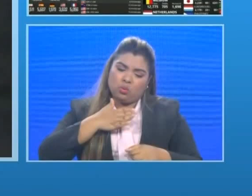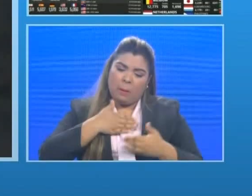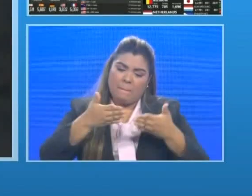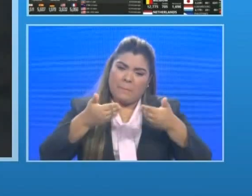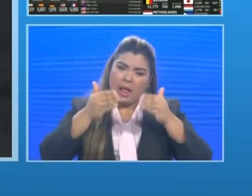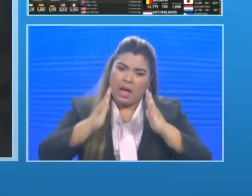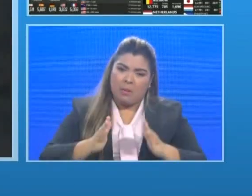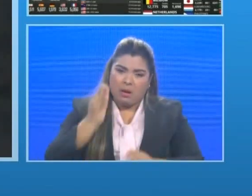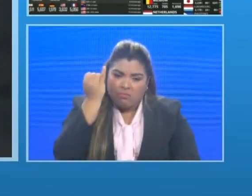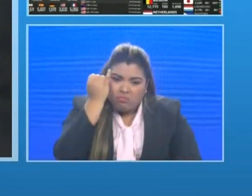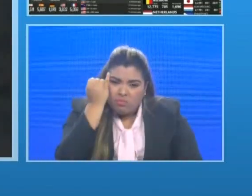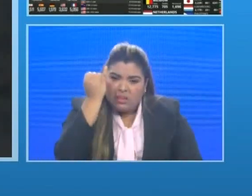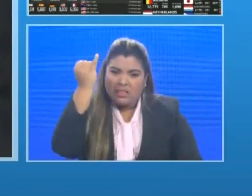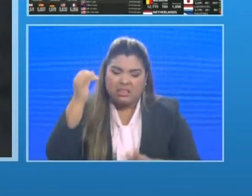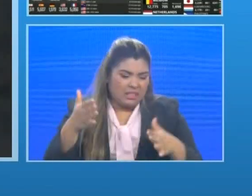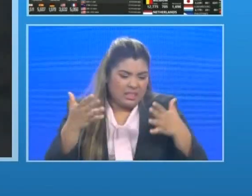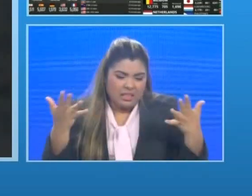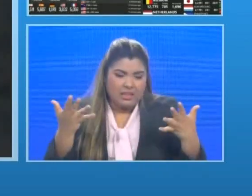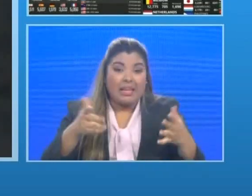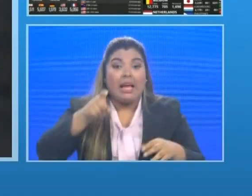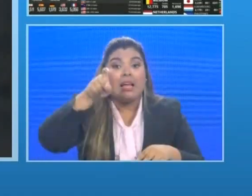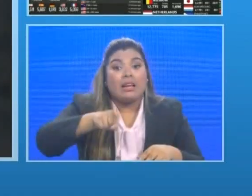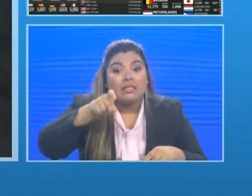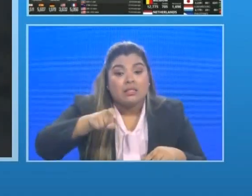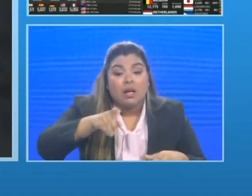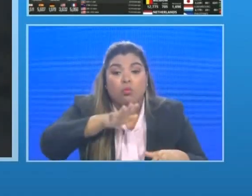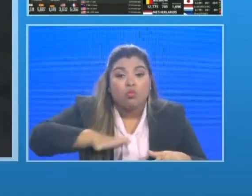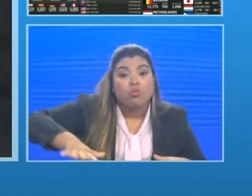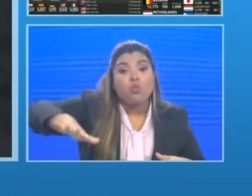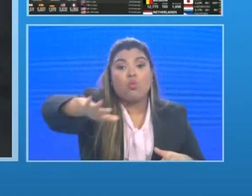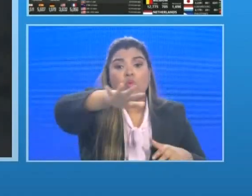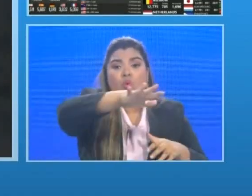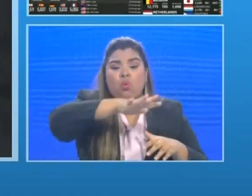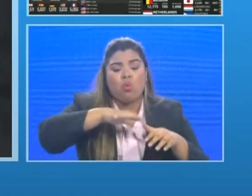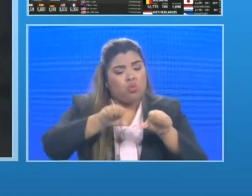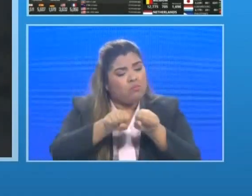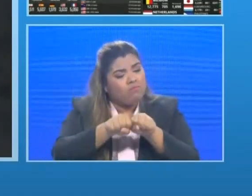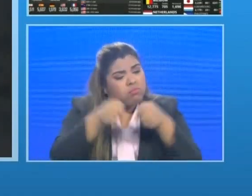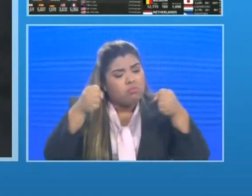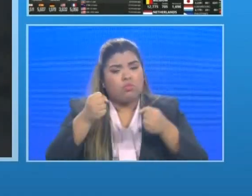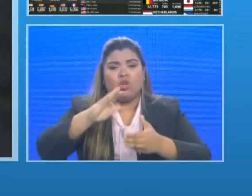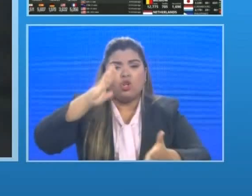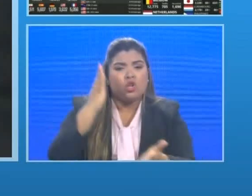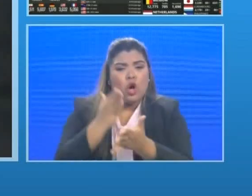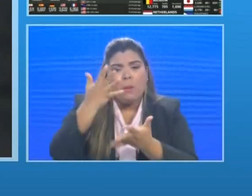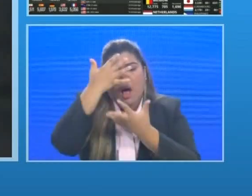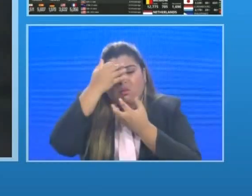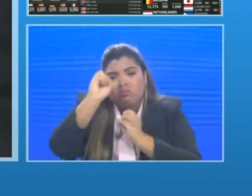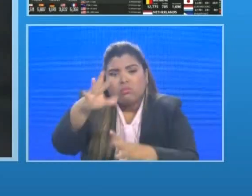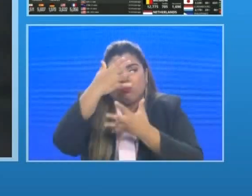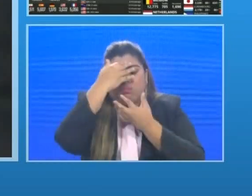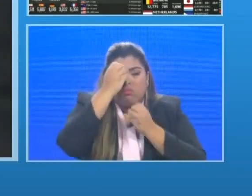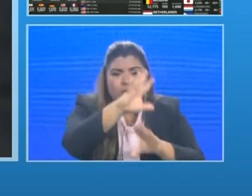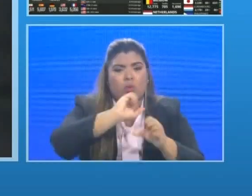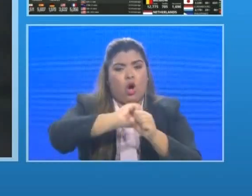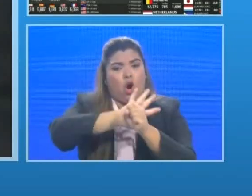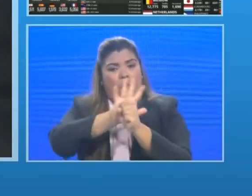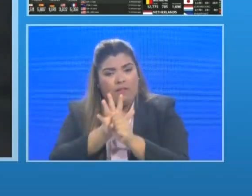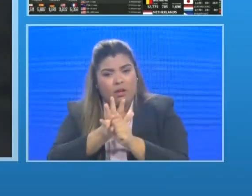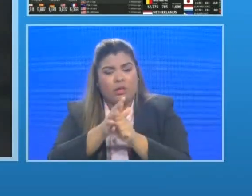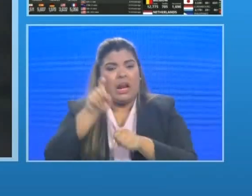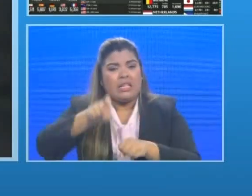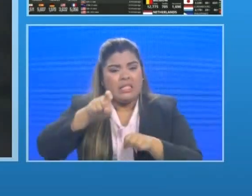es romper la cadena de transmisión del COVID-19. Si nosotros hemos